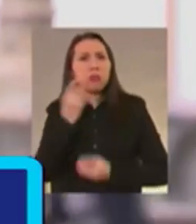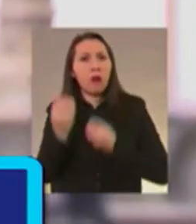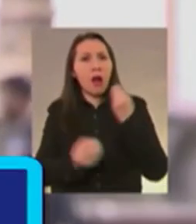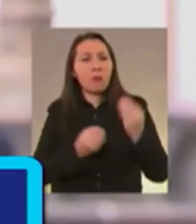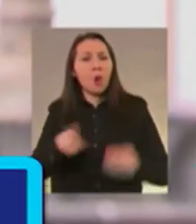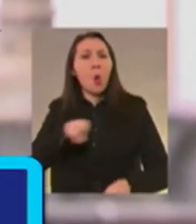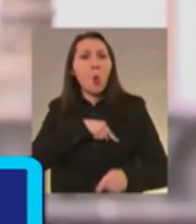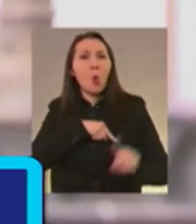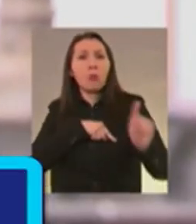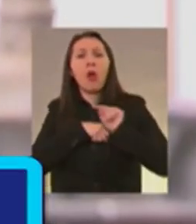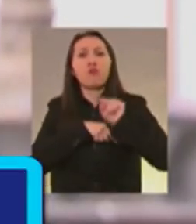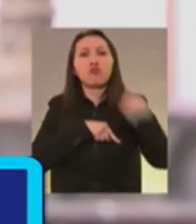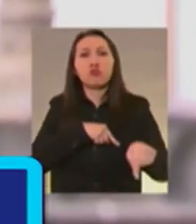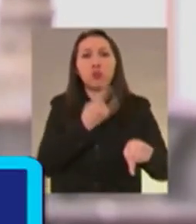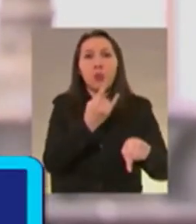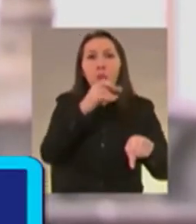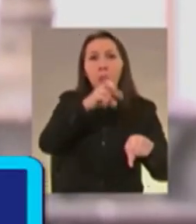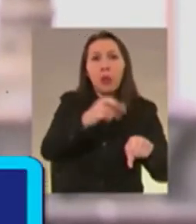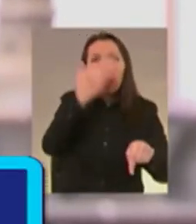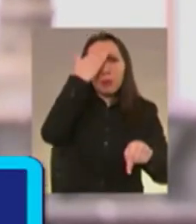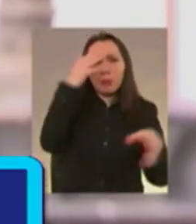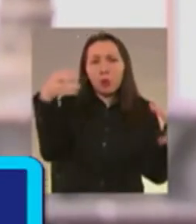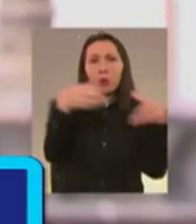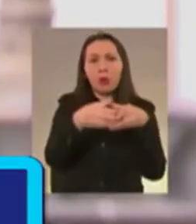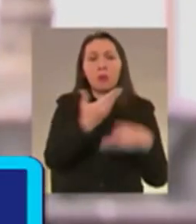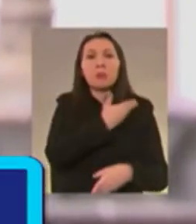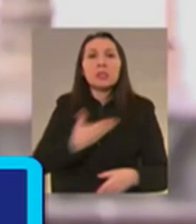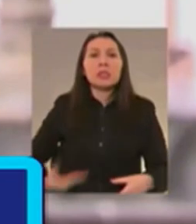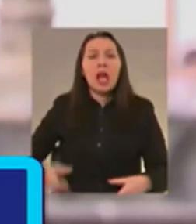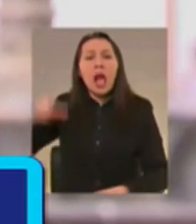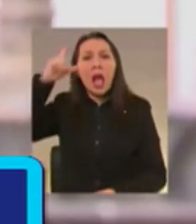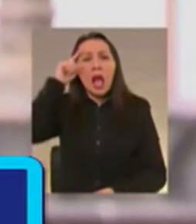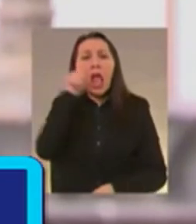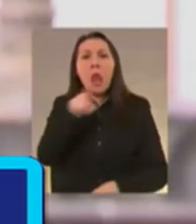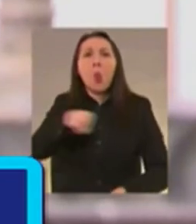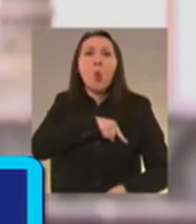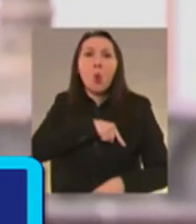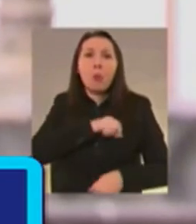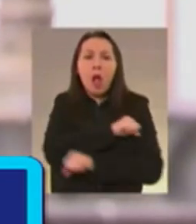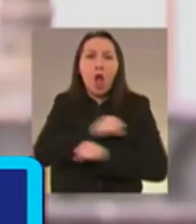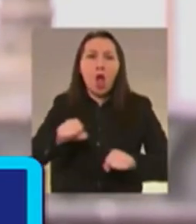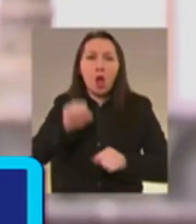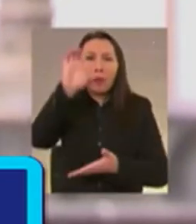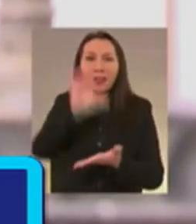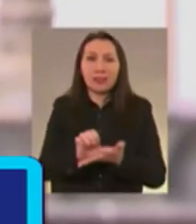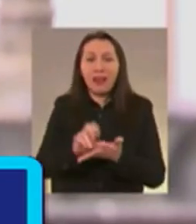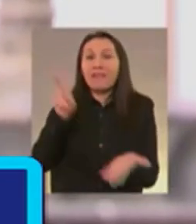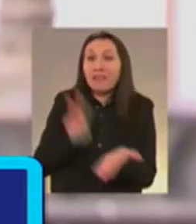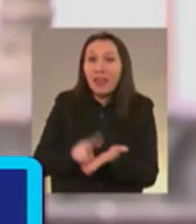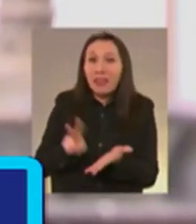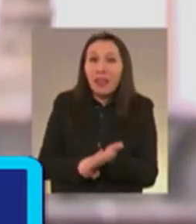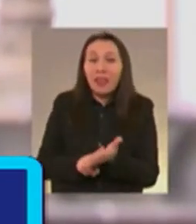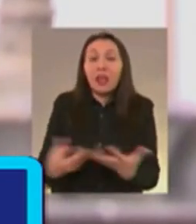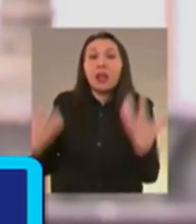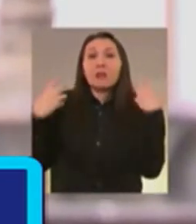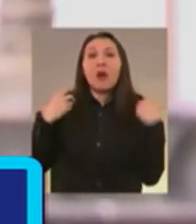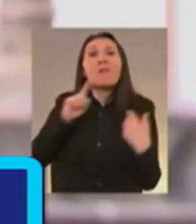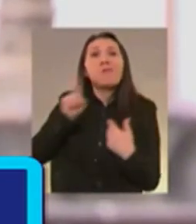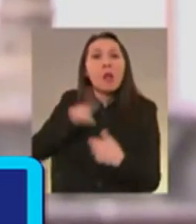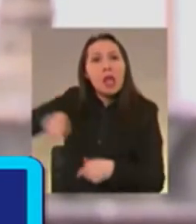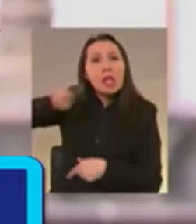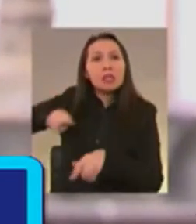deculpar a la Unidad Popular y al presidente Allende del golpe de Estado. Los verdaderos responsables fueron quienes